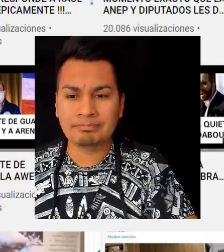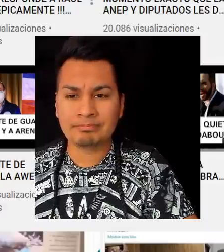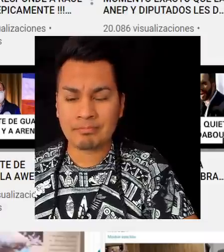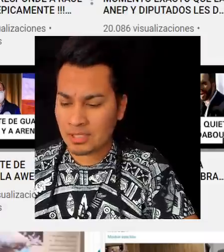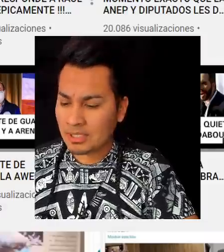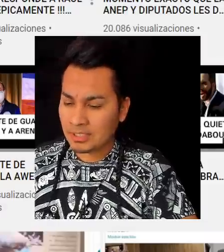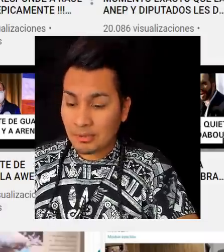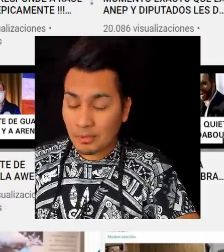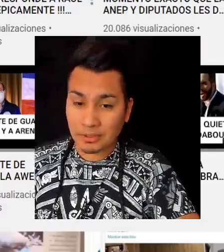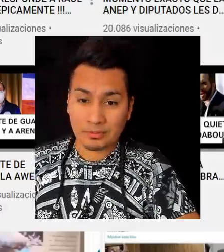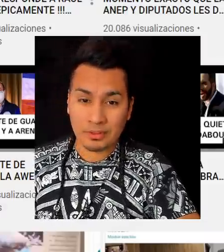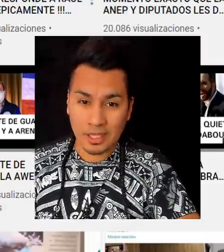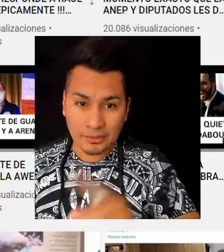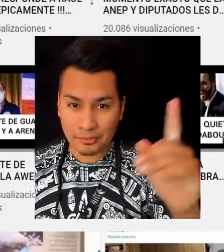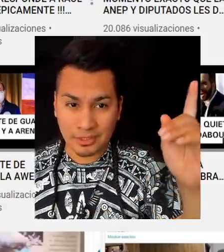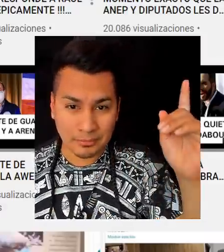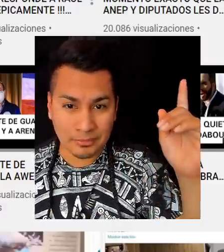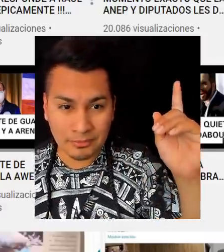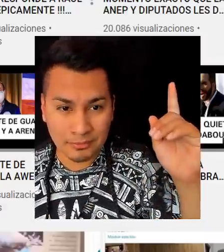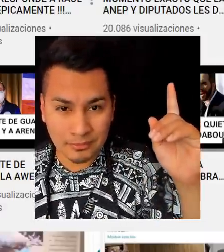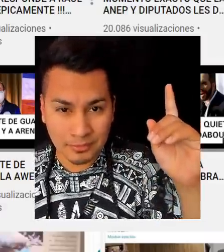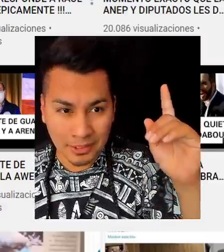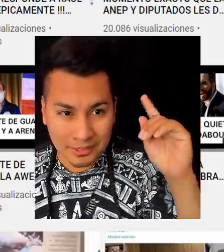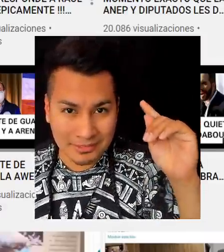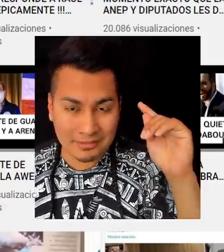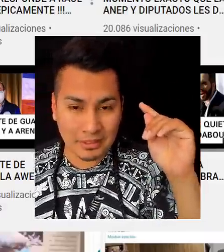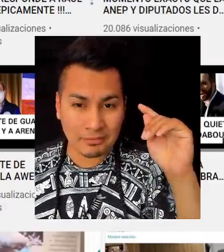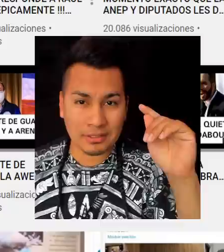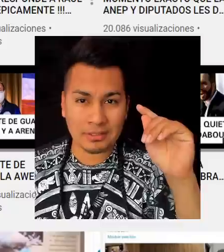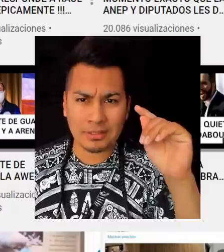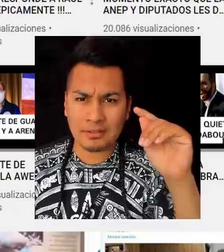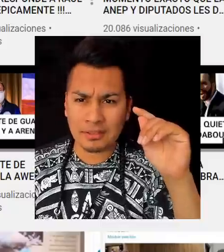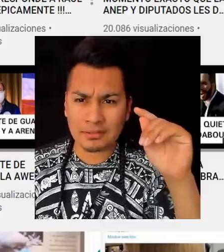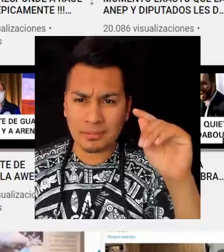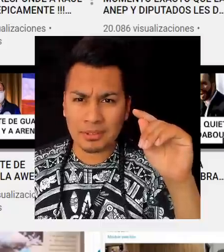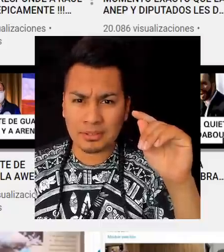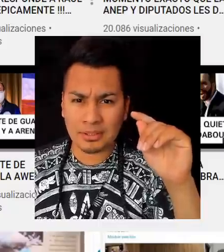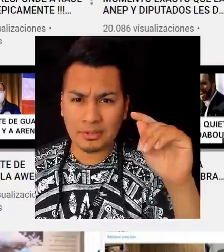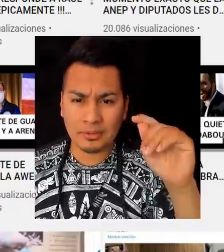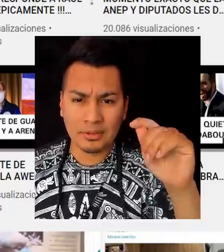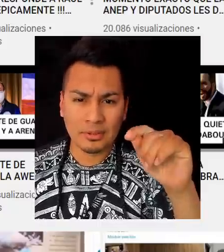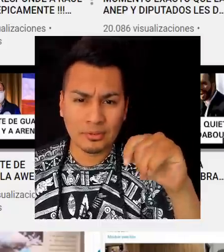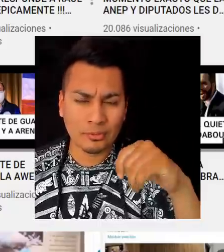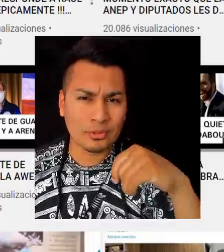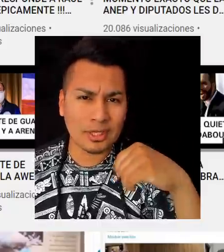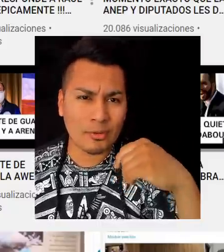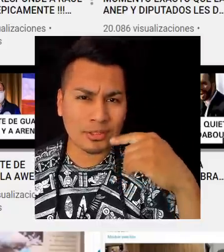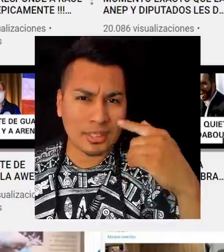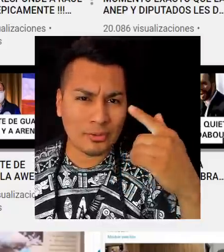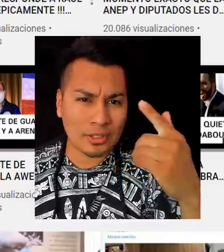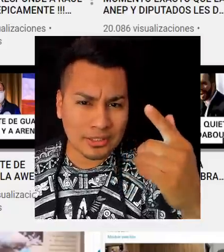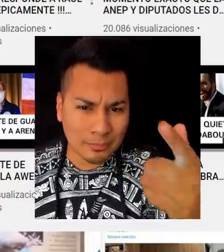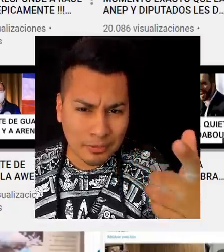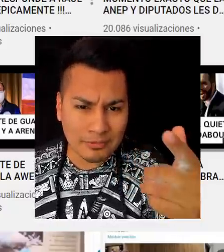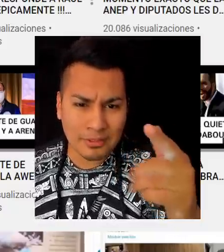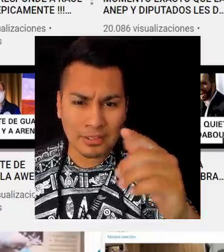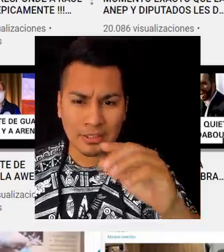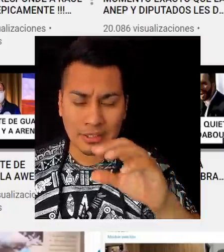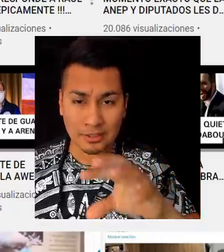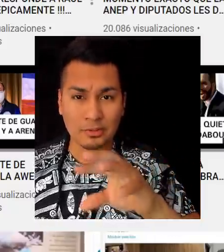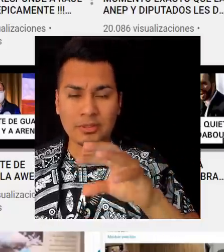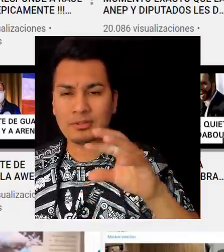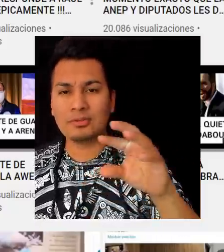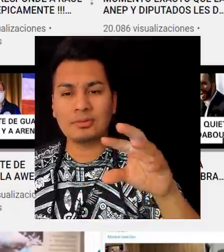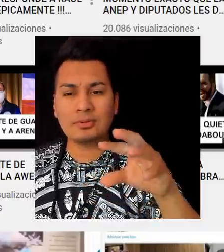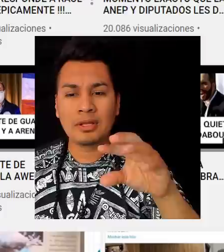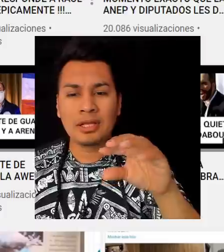Nayib. Y bueno, escuchemos en este debate exactamente unas cuantas horas después